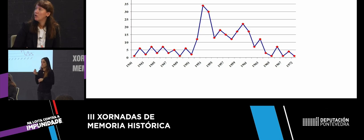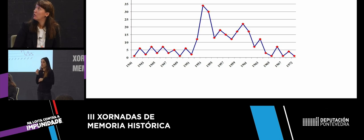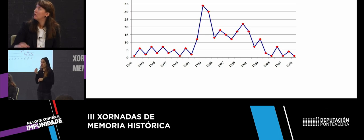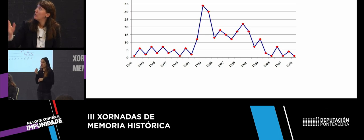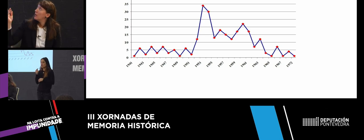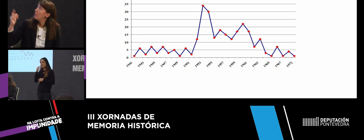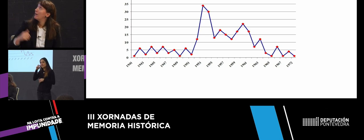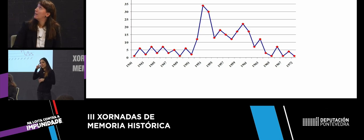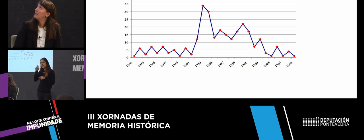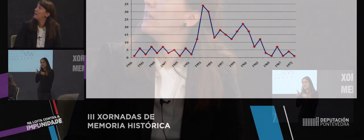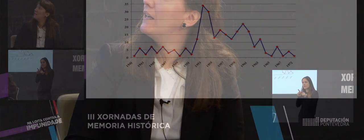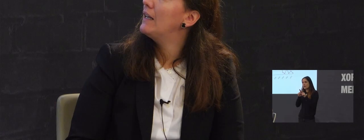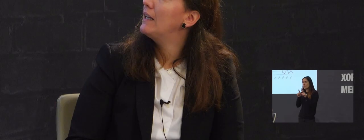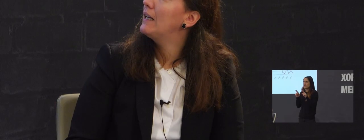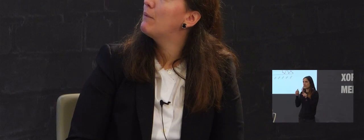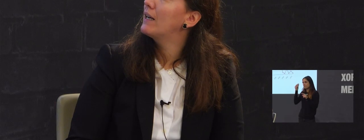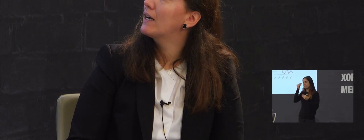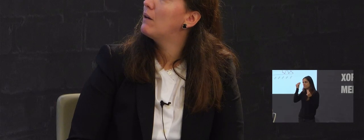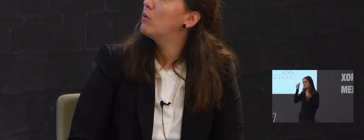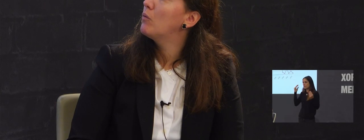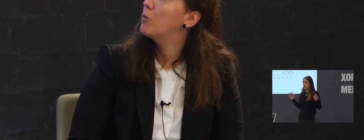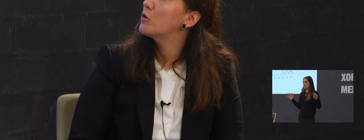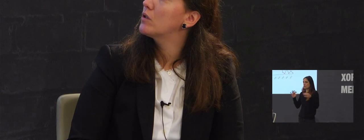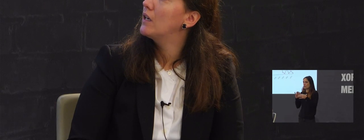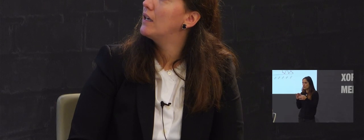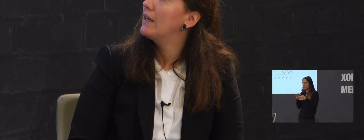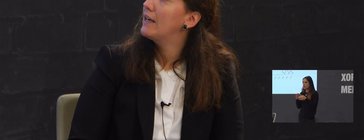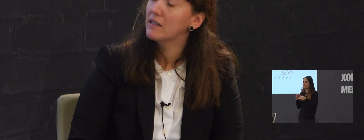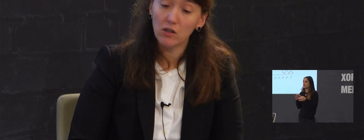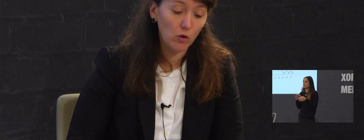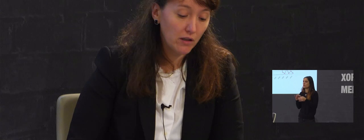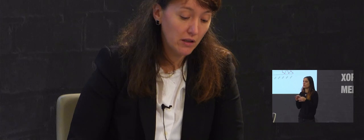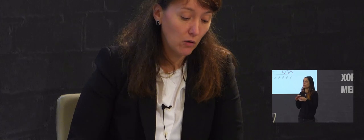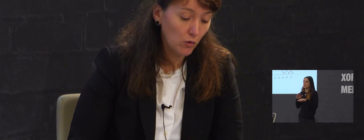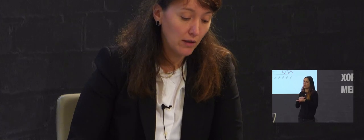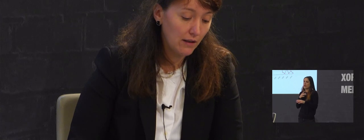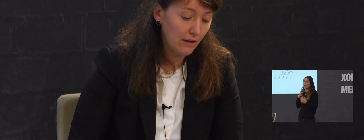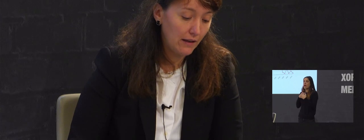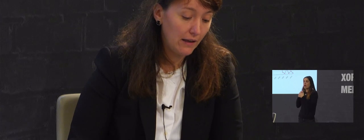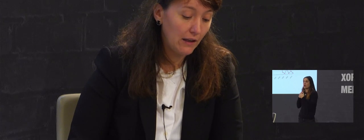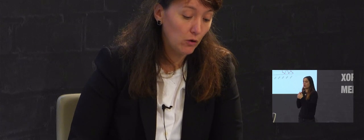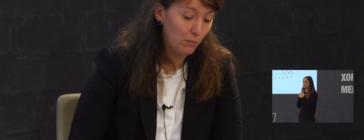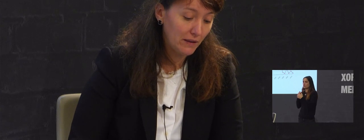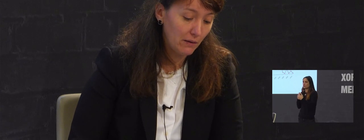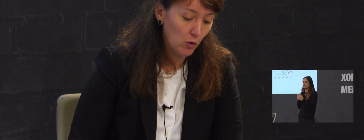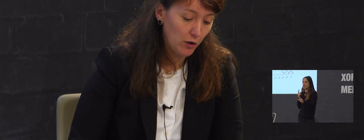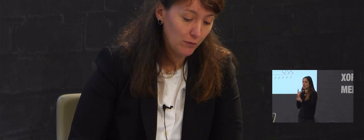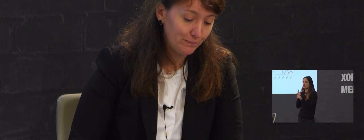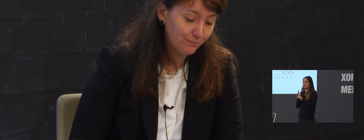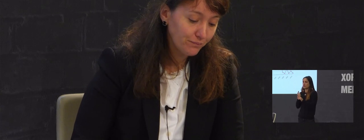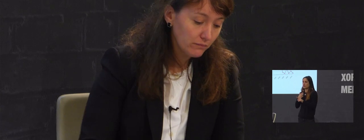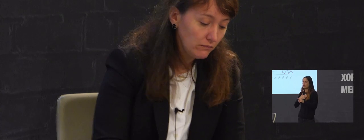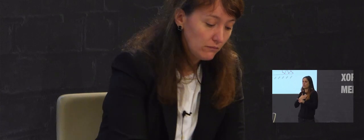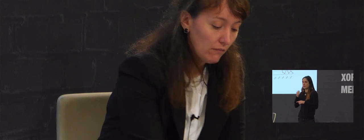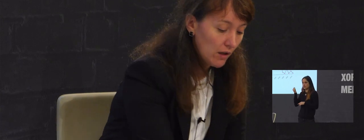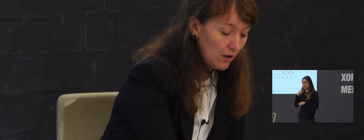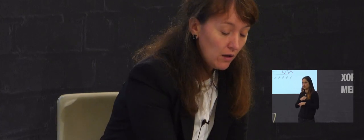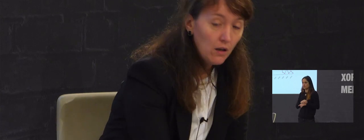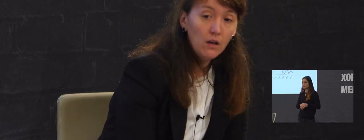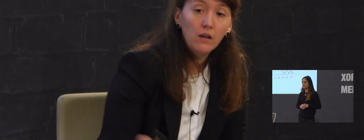de unión para levar a cabo estas loitas en contra do patrimonio.